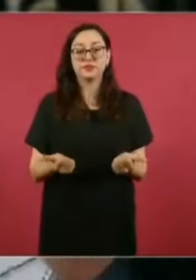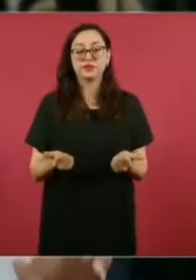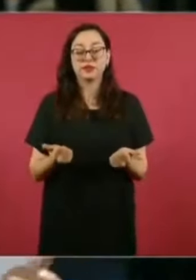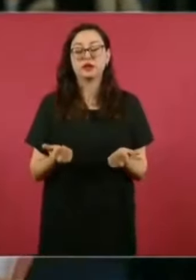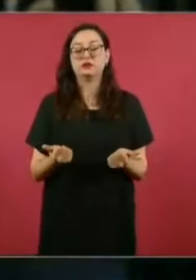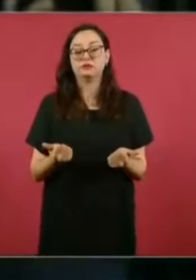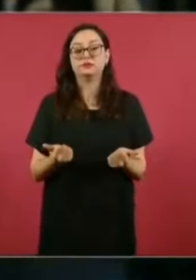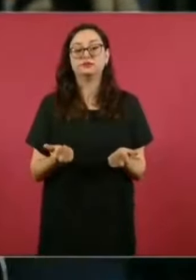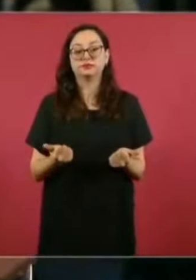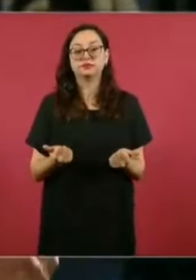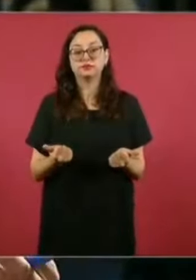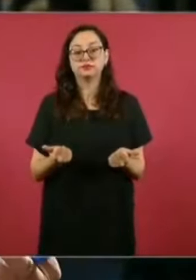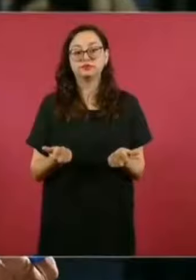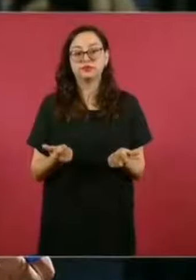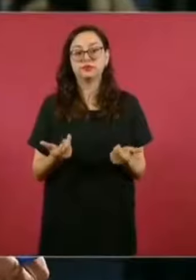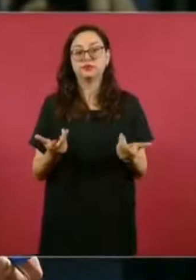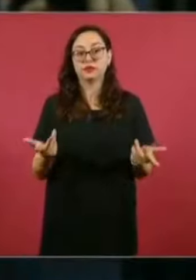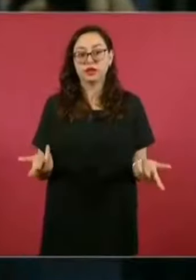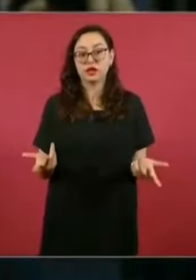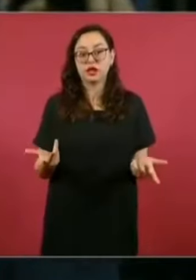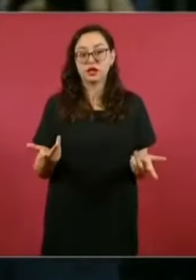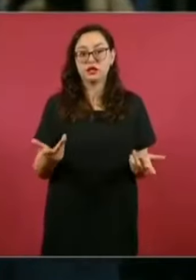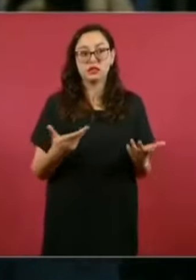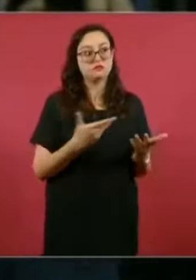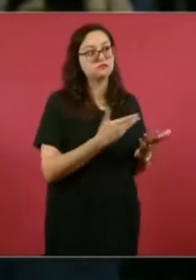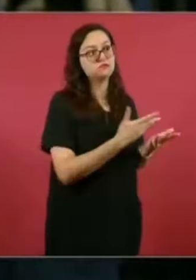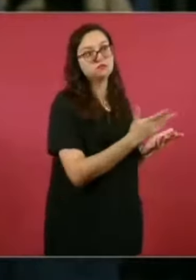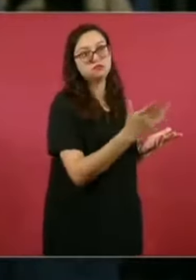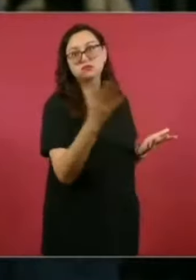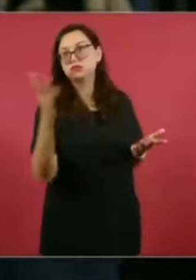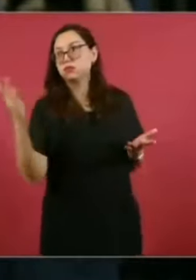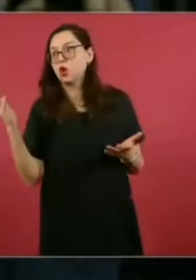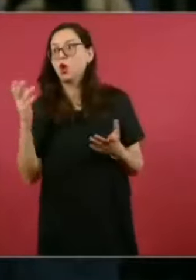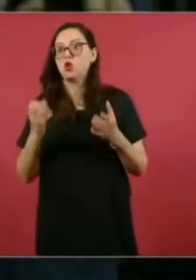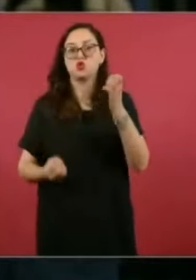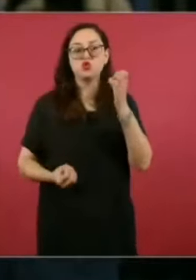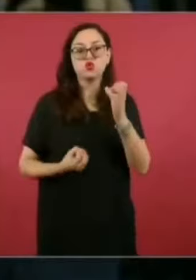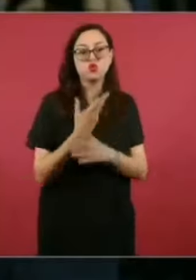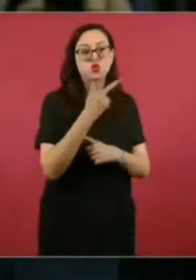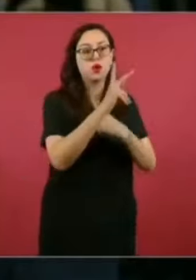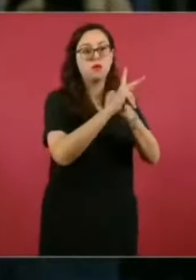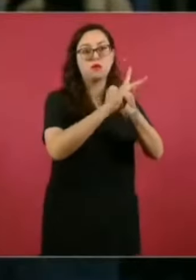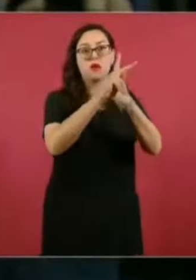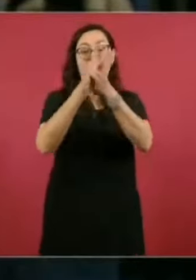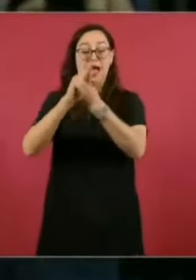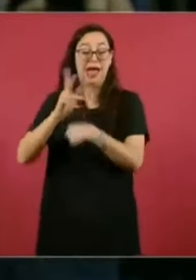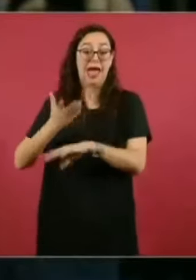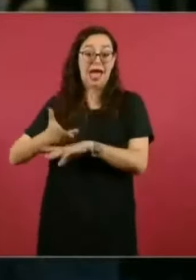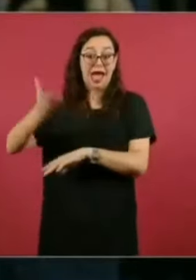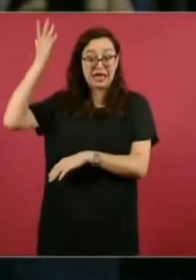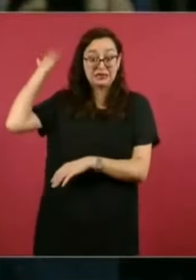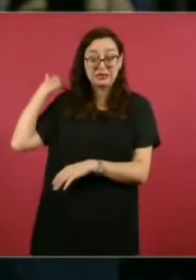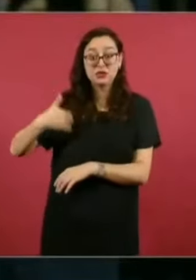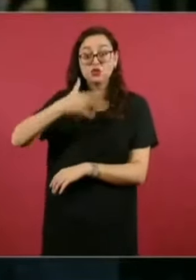decía, bifurquémonos, busquemos nuevos clientes, exhortaba a don Roberto González